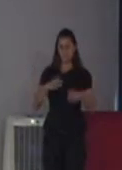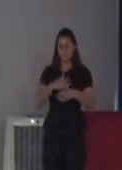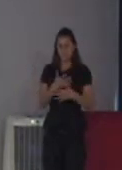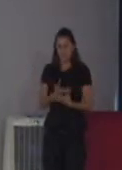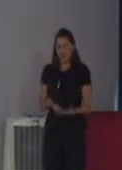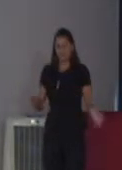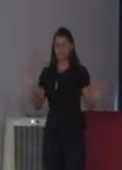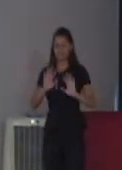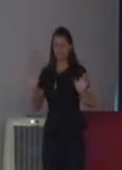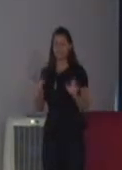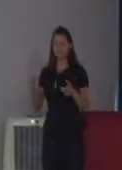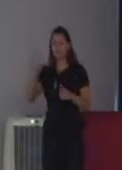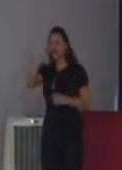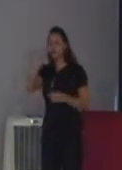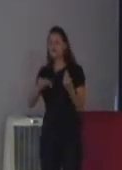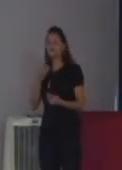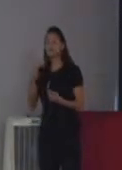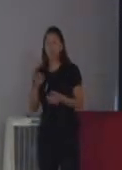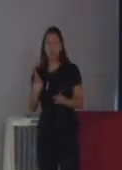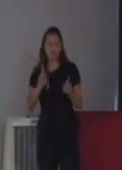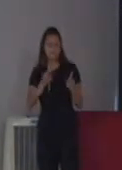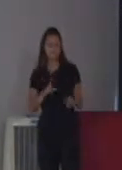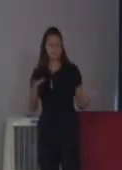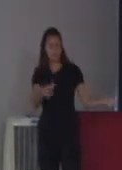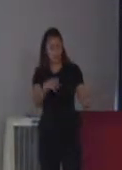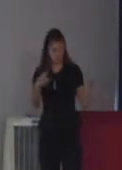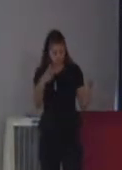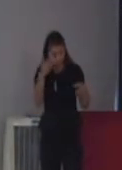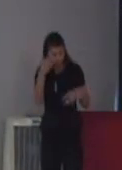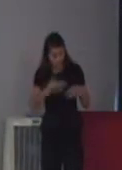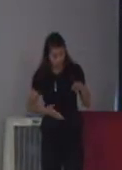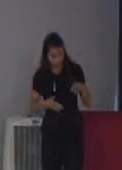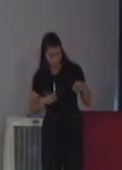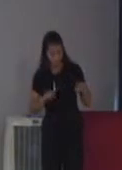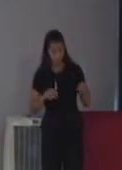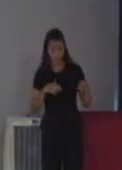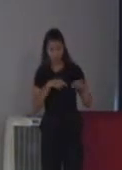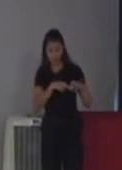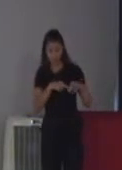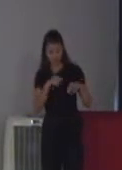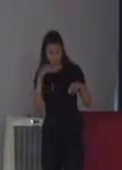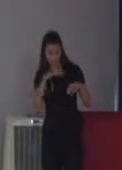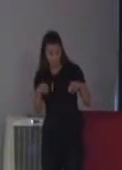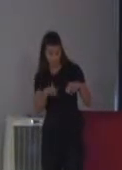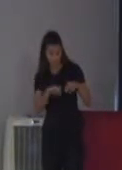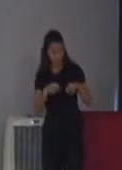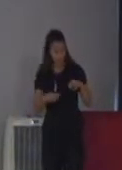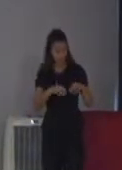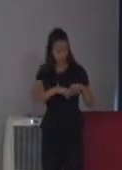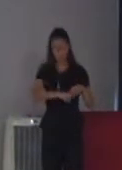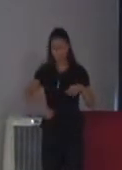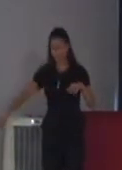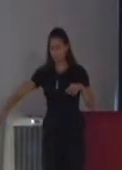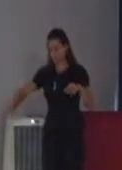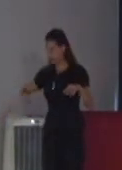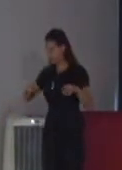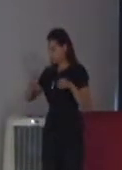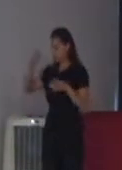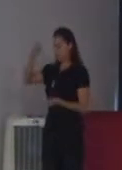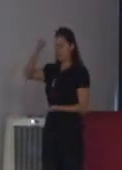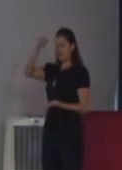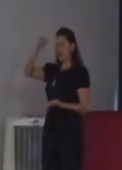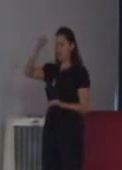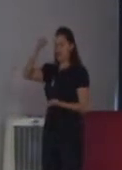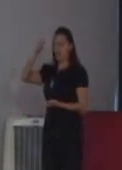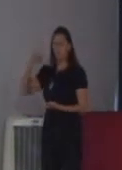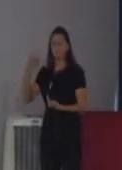los alemanes? Pues nada, las personas con discapacidad que capturaban, que tenían prótesis, pues nada, les quitaban las prótesis y esas prótesis iban